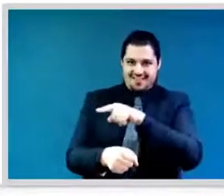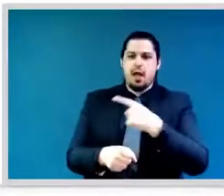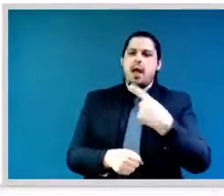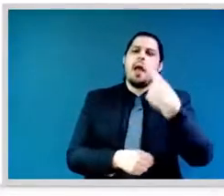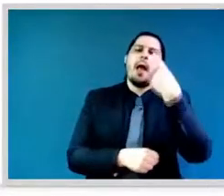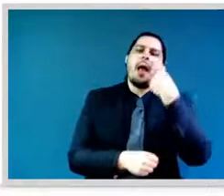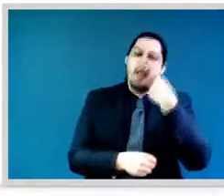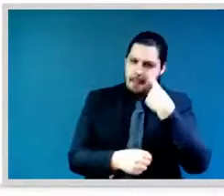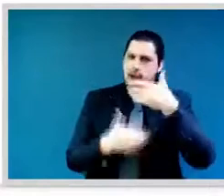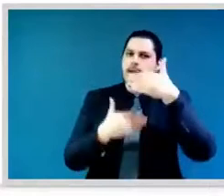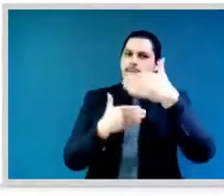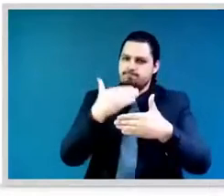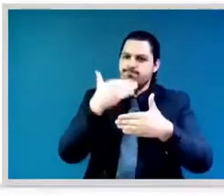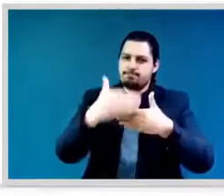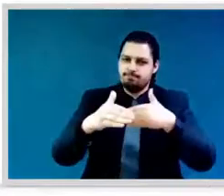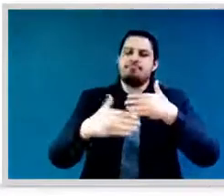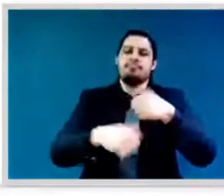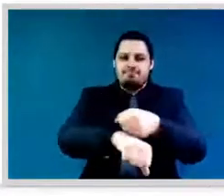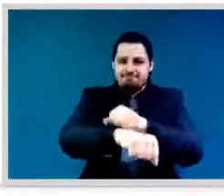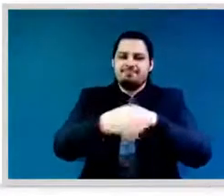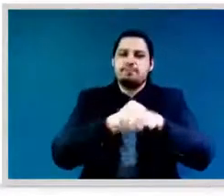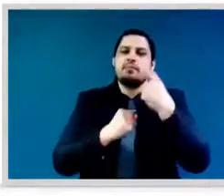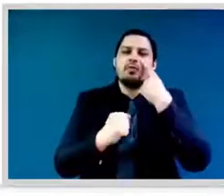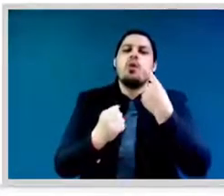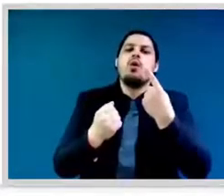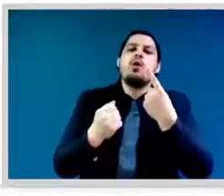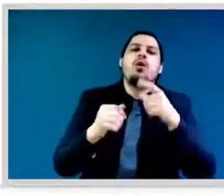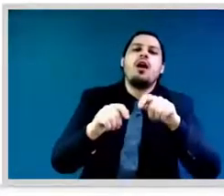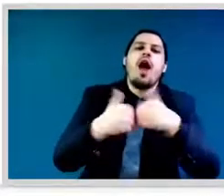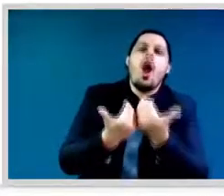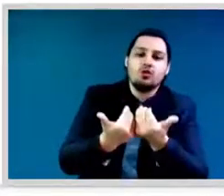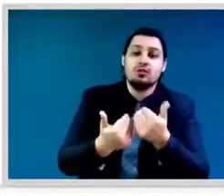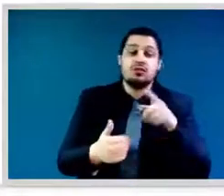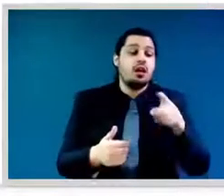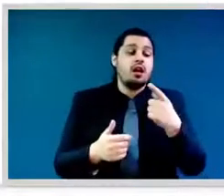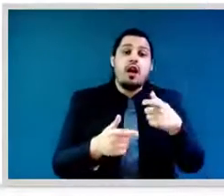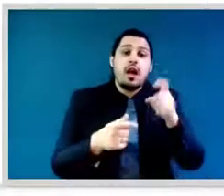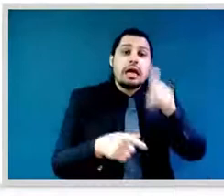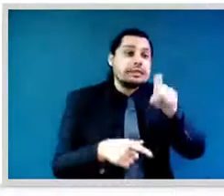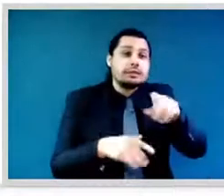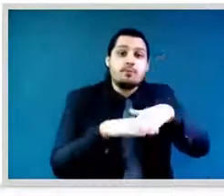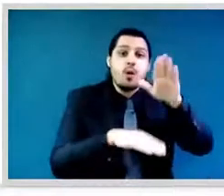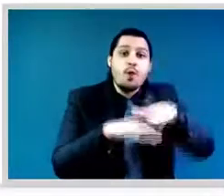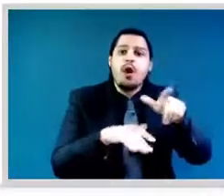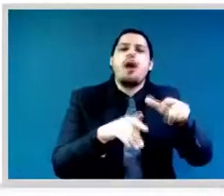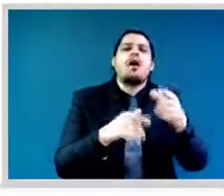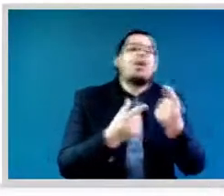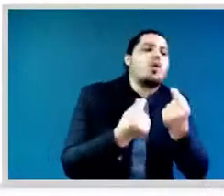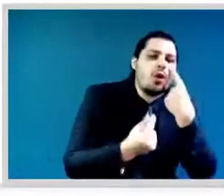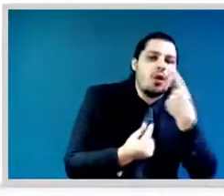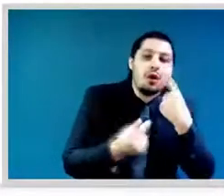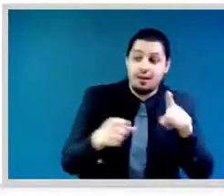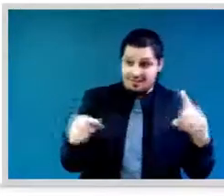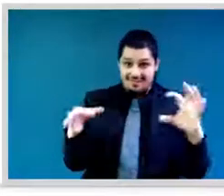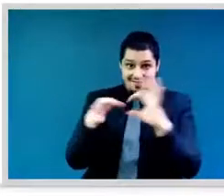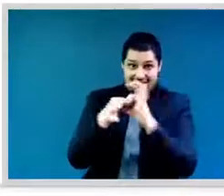tipo de alianzas podemos hacer para, número uno, fortalecer la incidencia que